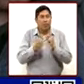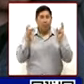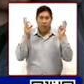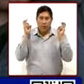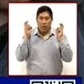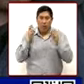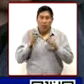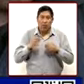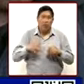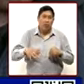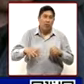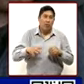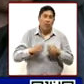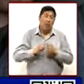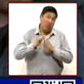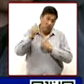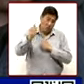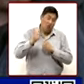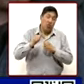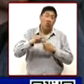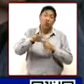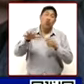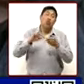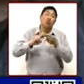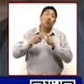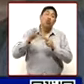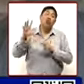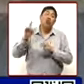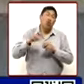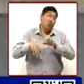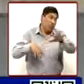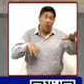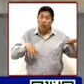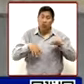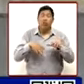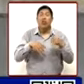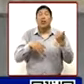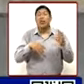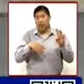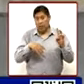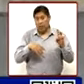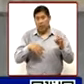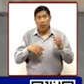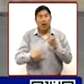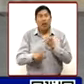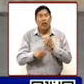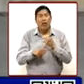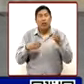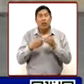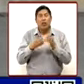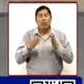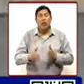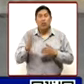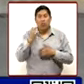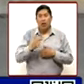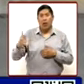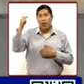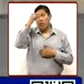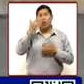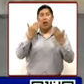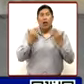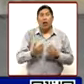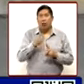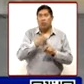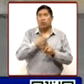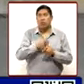particular Distrito Municipal número 8, FEJUVES Alto Sur, y el Distrito 714. Para los dirigentes vecinales de la ciudad del Alto, ahora la lucha se